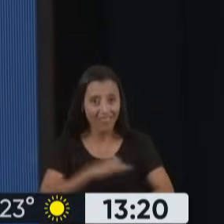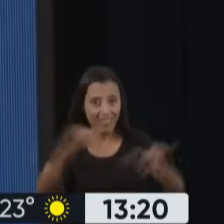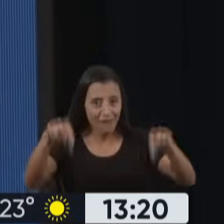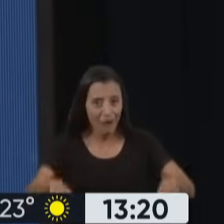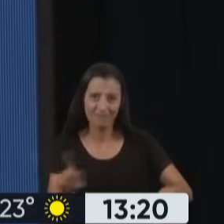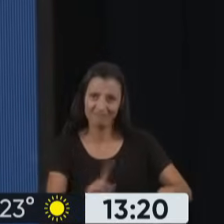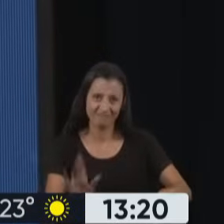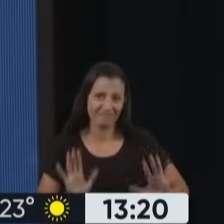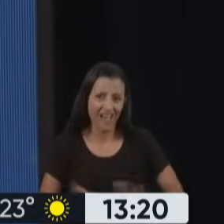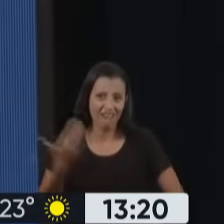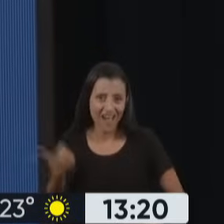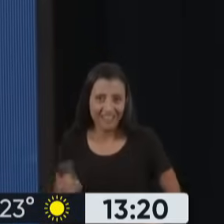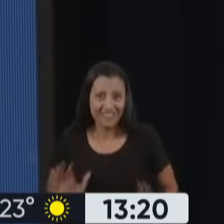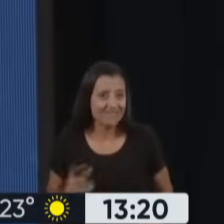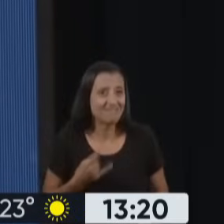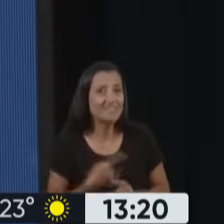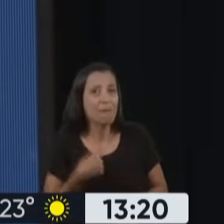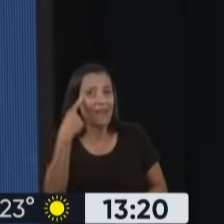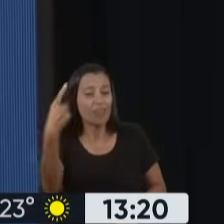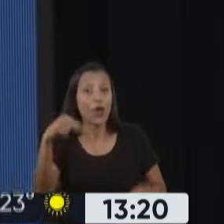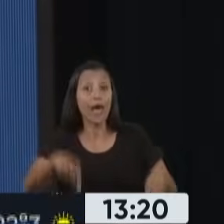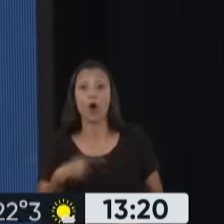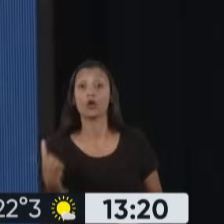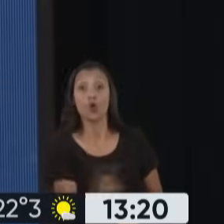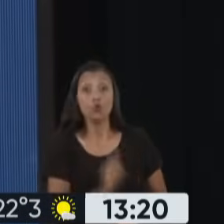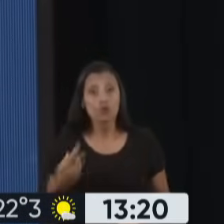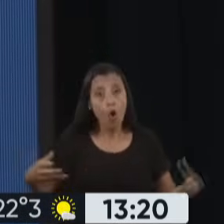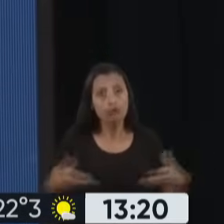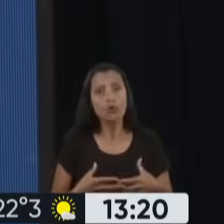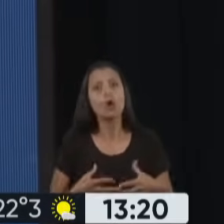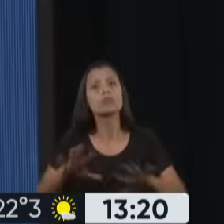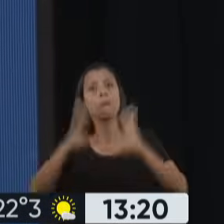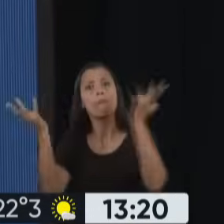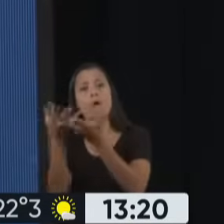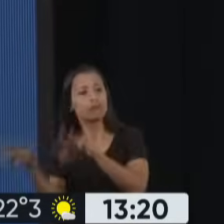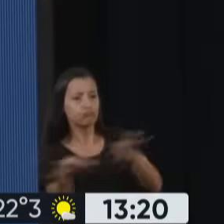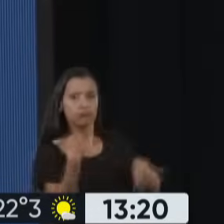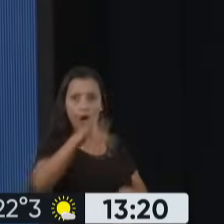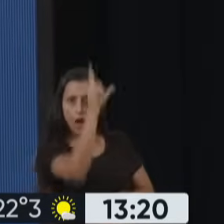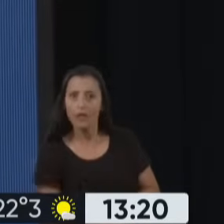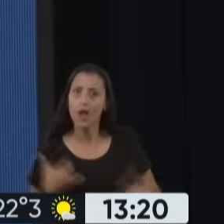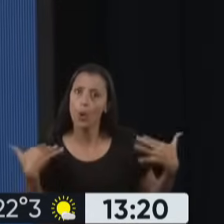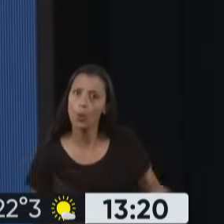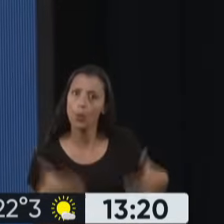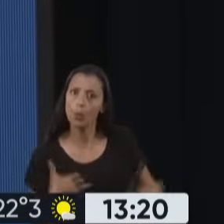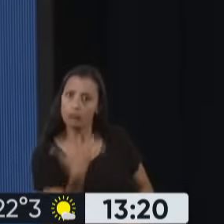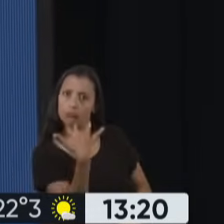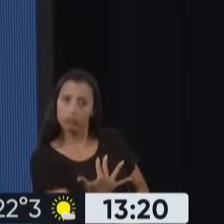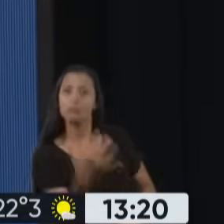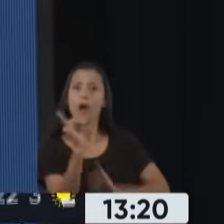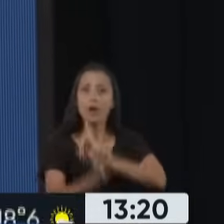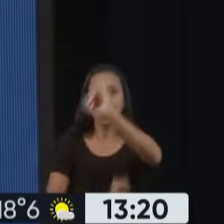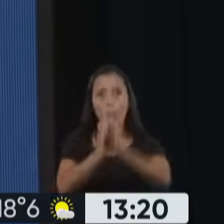Es tan así que hoy nosotros somos admirados en el mundo y anda recorriendo el mundo explicando el